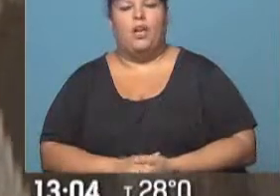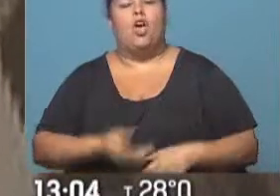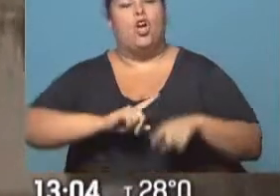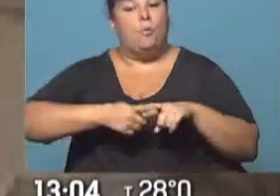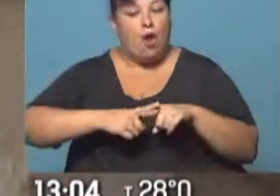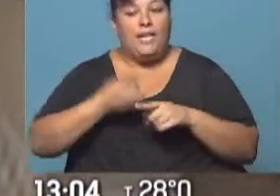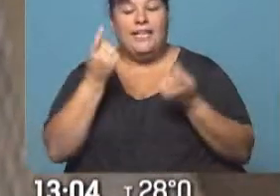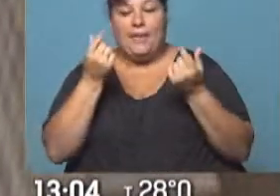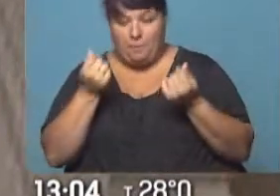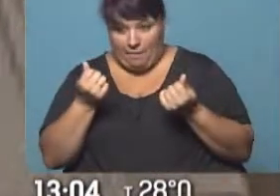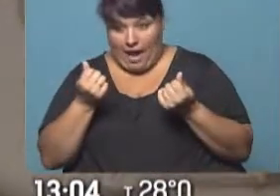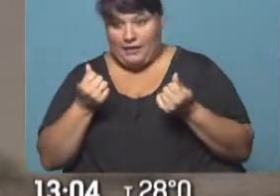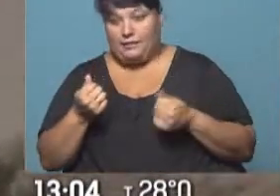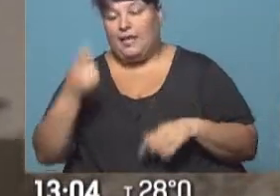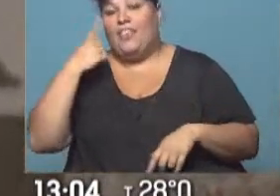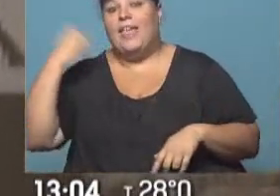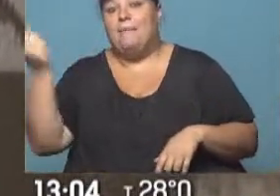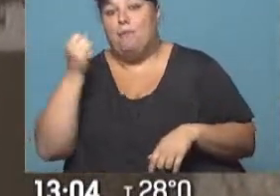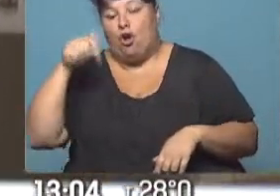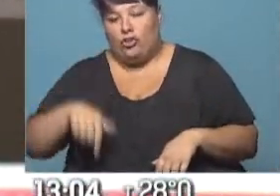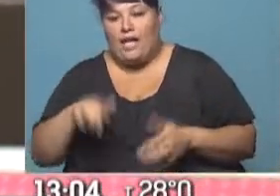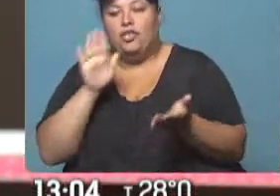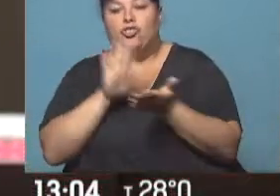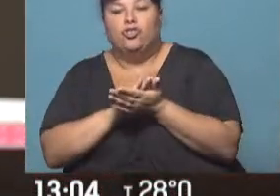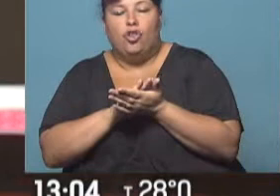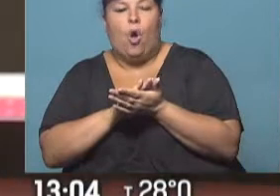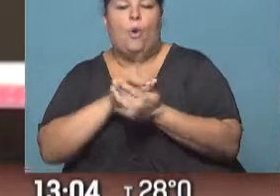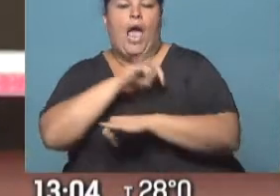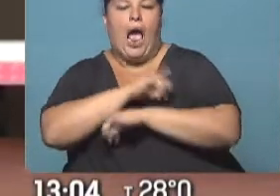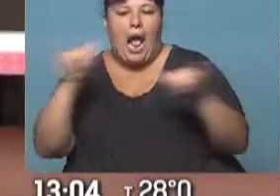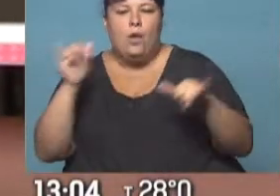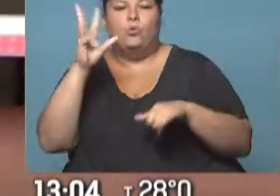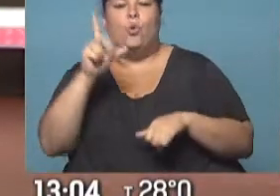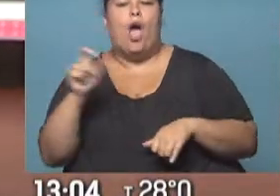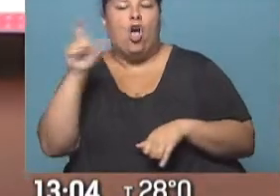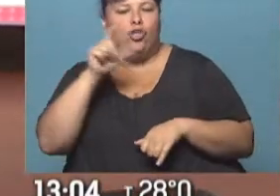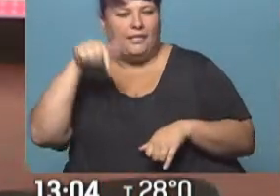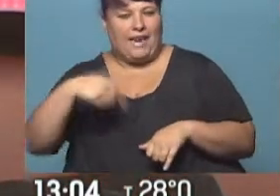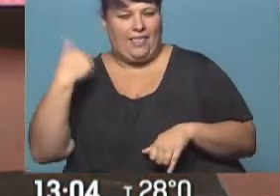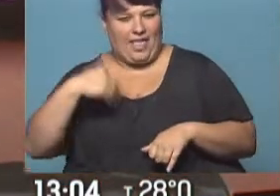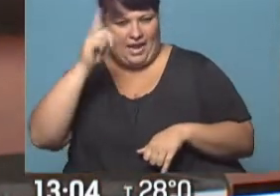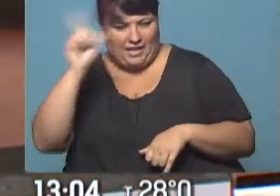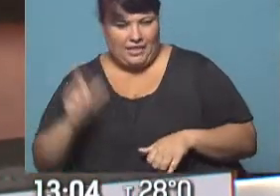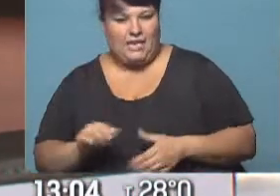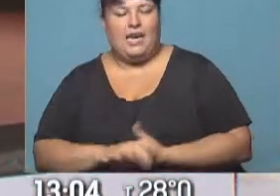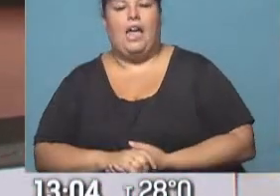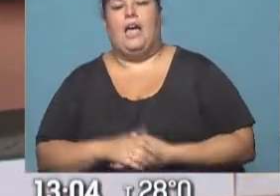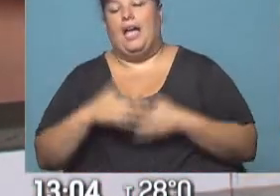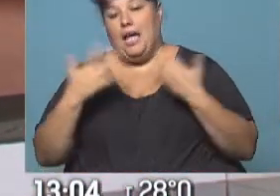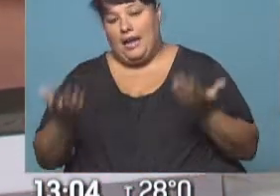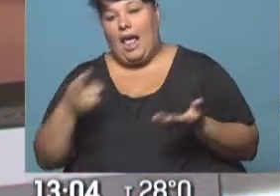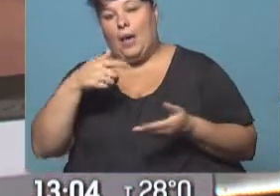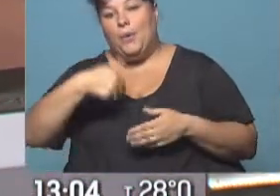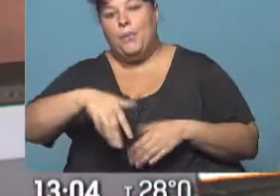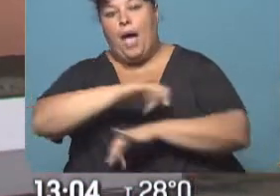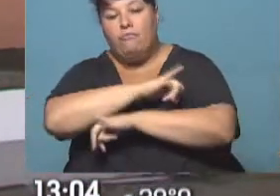política monetaria y un día clave en torno a los anuncios del Banco Central de la República Argentina. Por supuesto, esto se va a